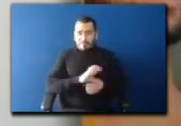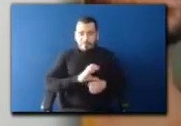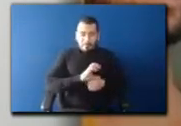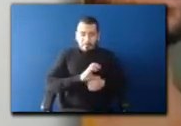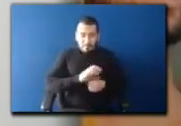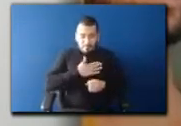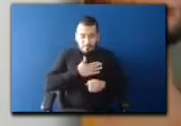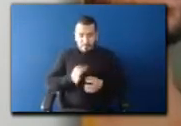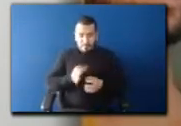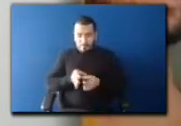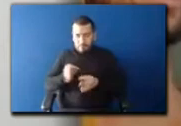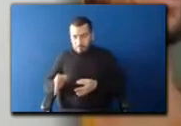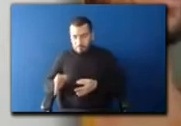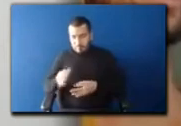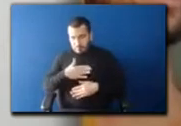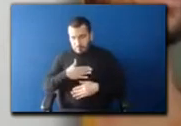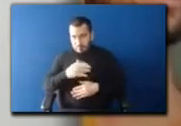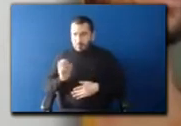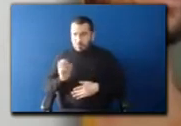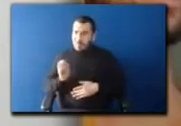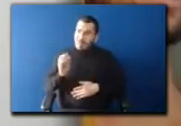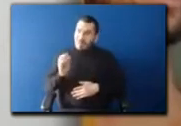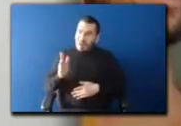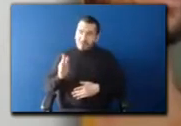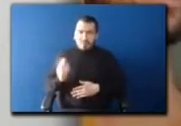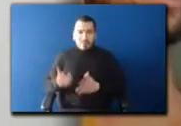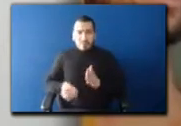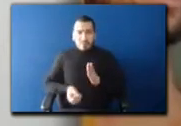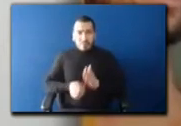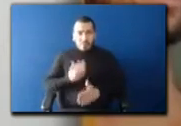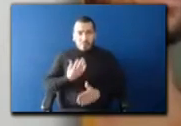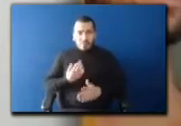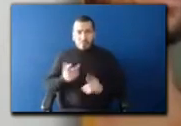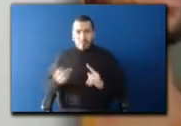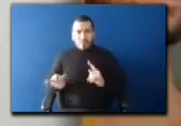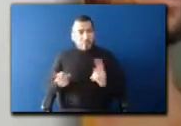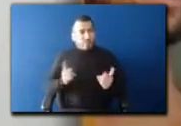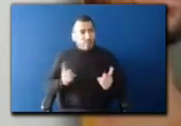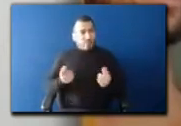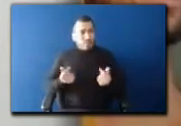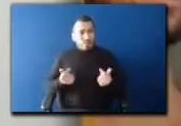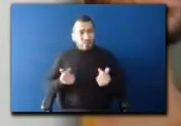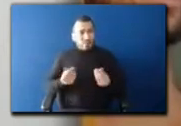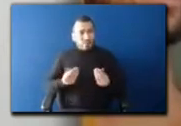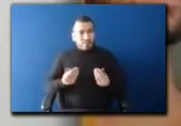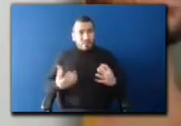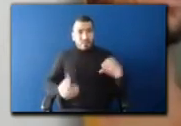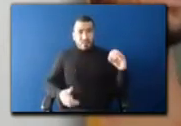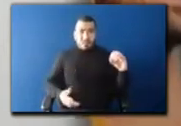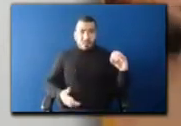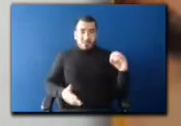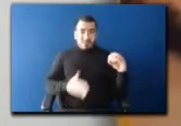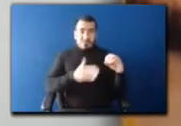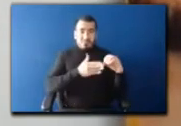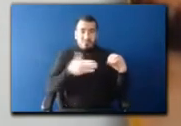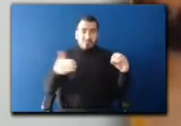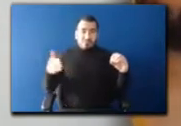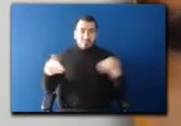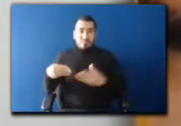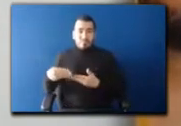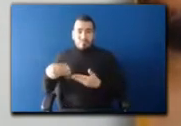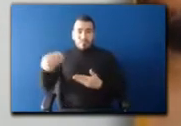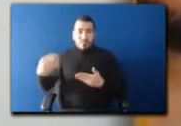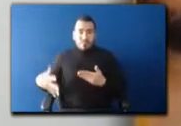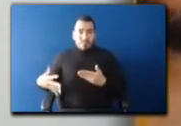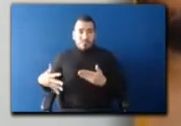municipio, cuántos bancos me ofrecen un producto con esta transacción y cuánto cuesta. Desde cero hasta muy caro.